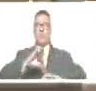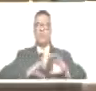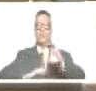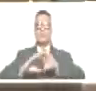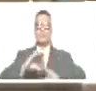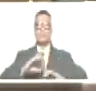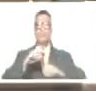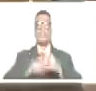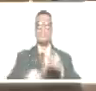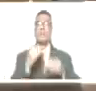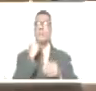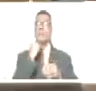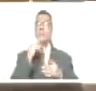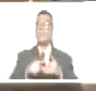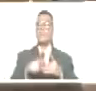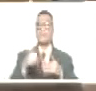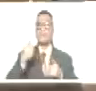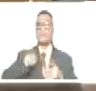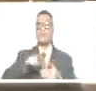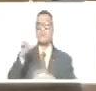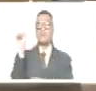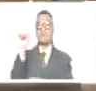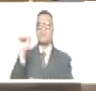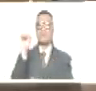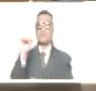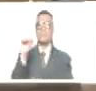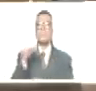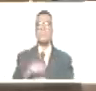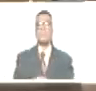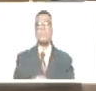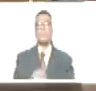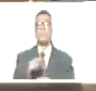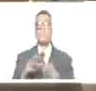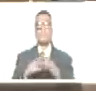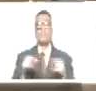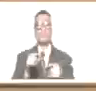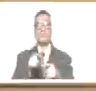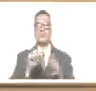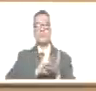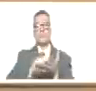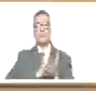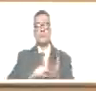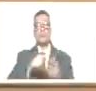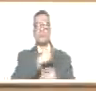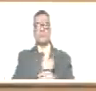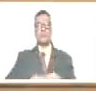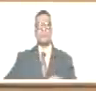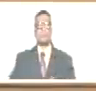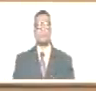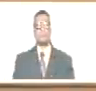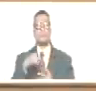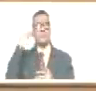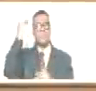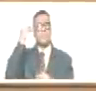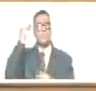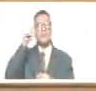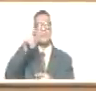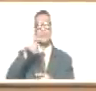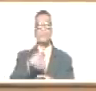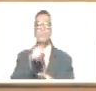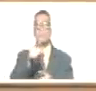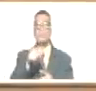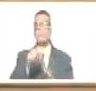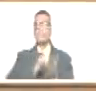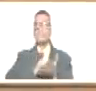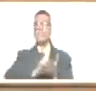del trastorno del espectro autista. Es todo este artículo, señor presidente. En consideración, el artículo número